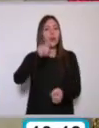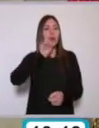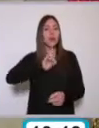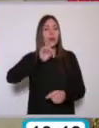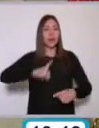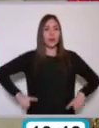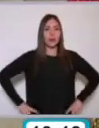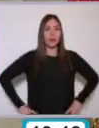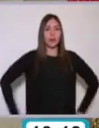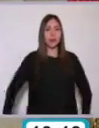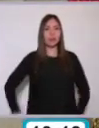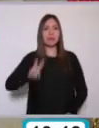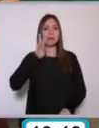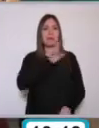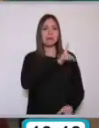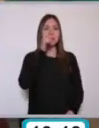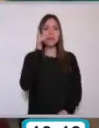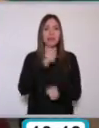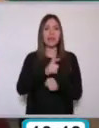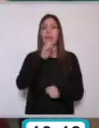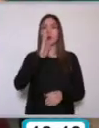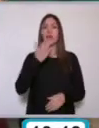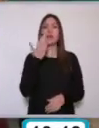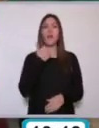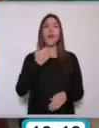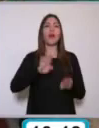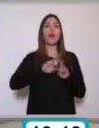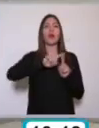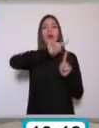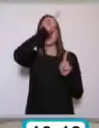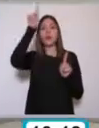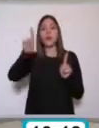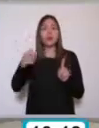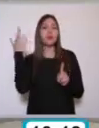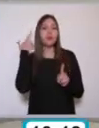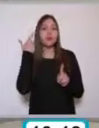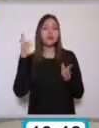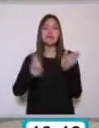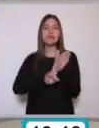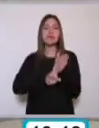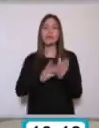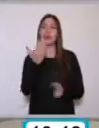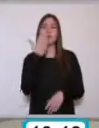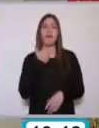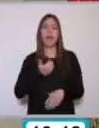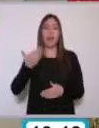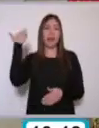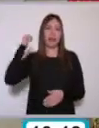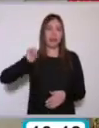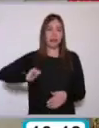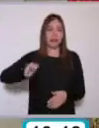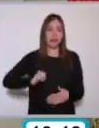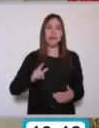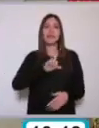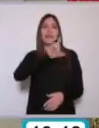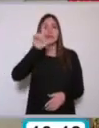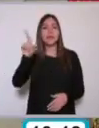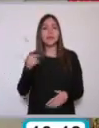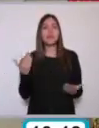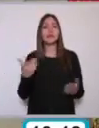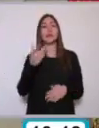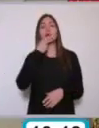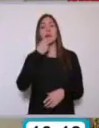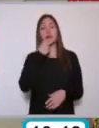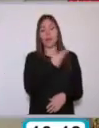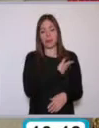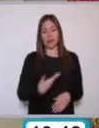sus no enaguas. había arcos para Exacto. detectar armas. No había arcos para hacer en las enaguas. Claro. Y entonces, bueno, ¿qué pasa? Porfirio Díaz manda a